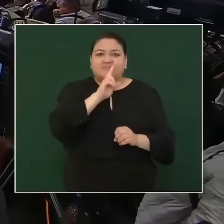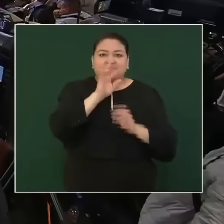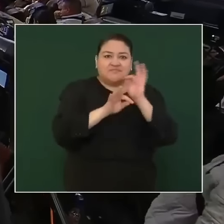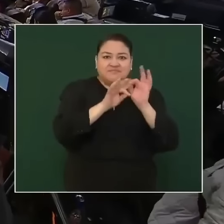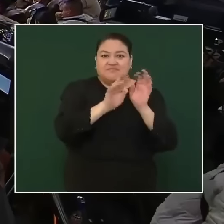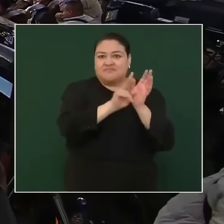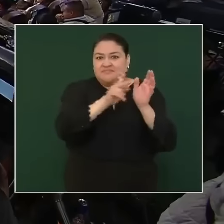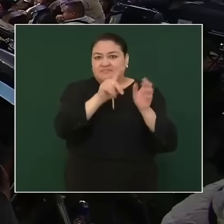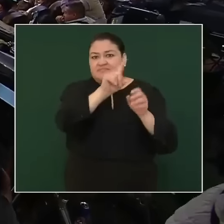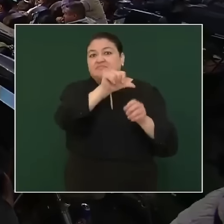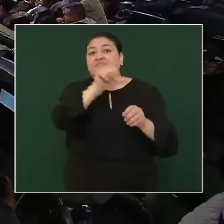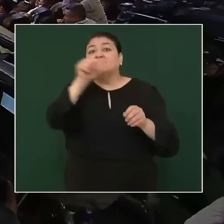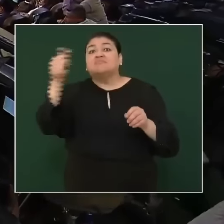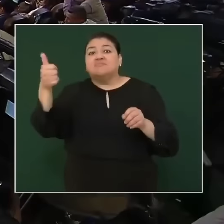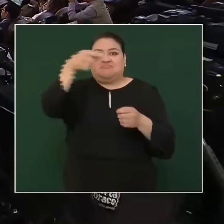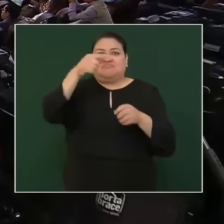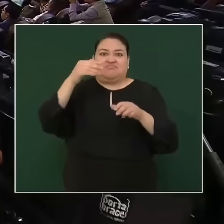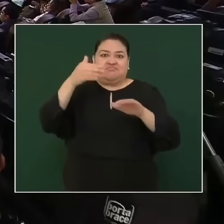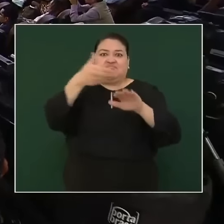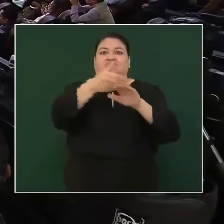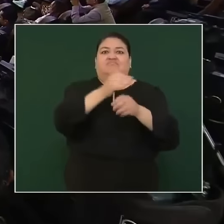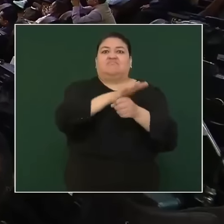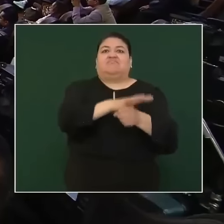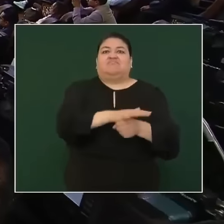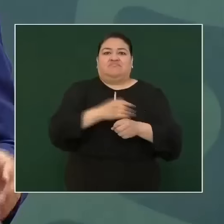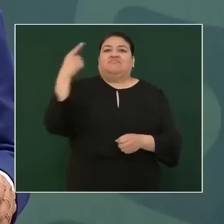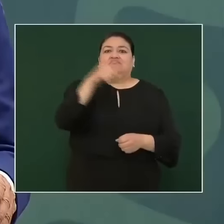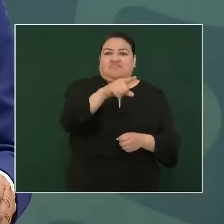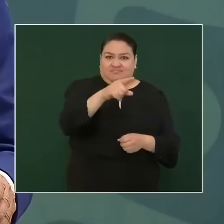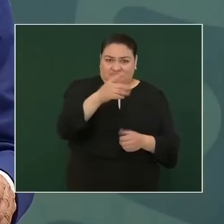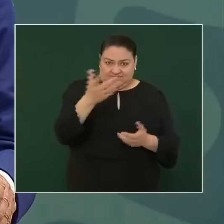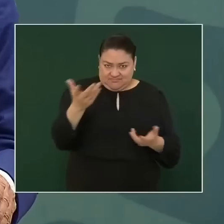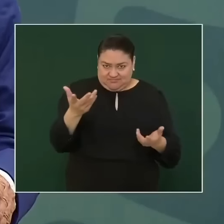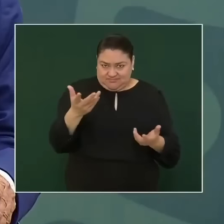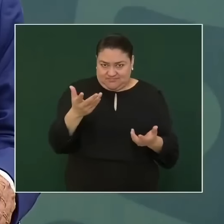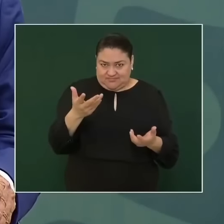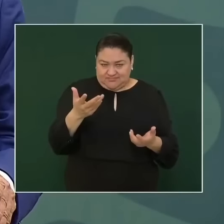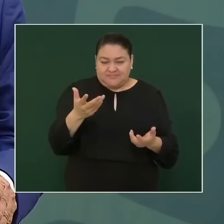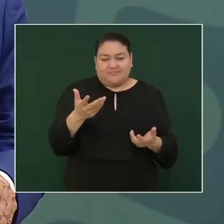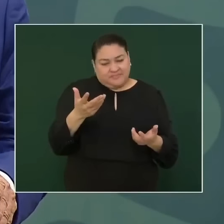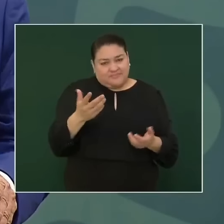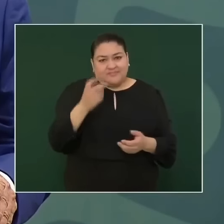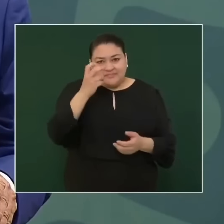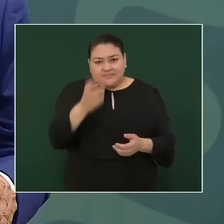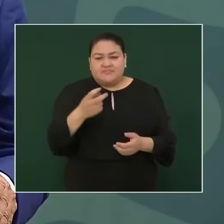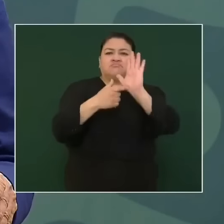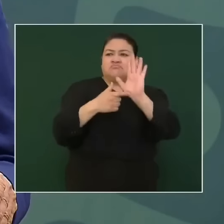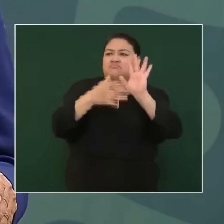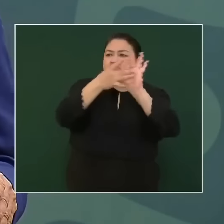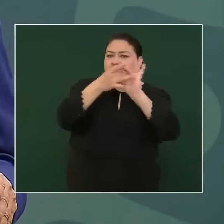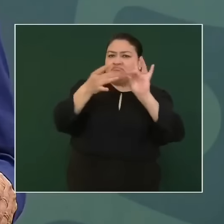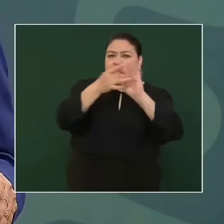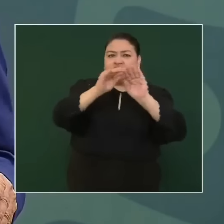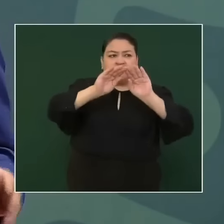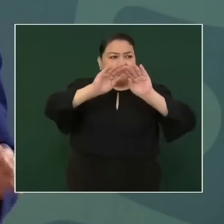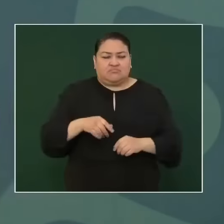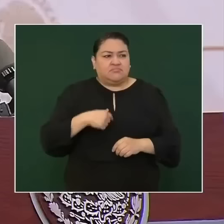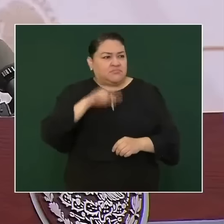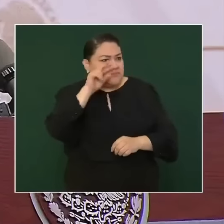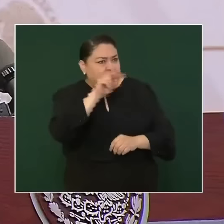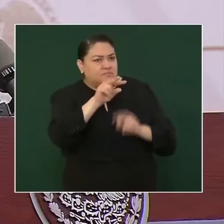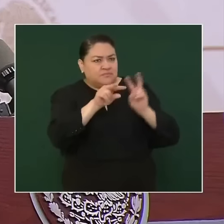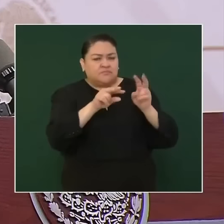poderes transnacionales, hegemónicos. Entonces, vamos a estar aclarando